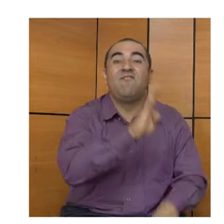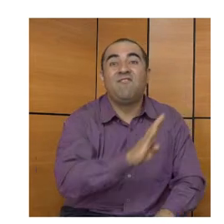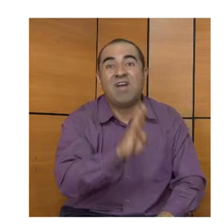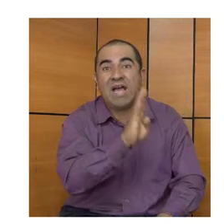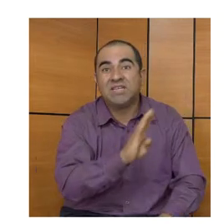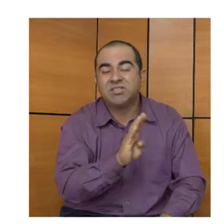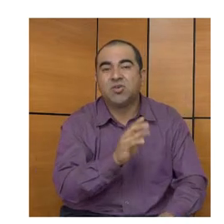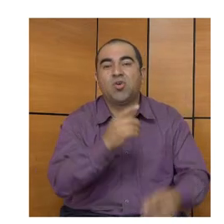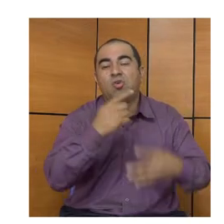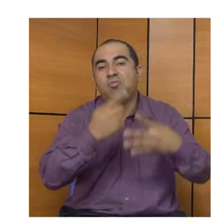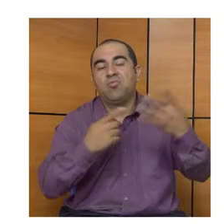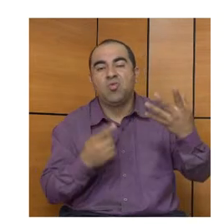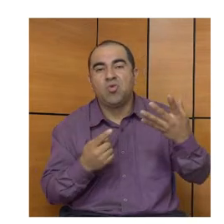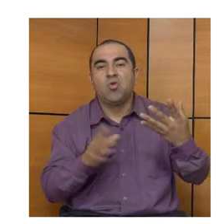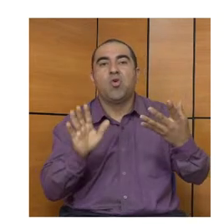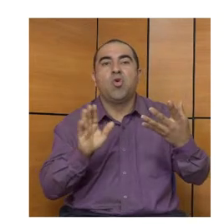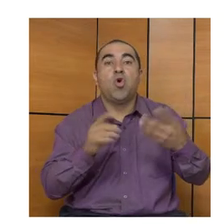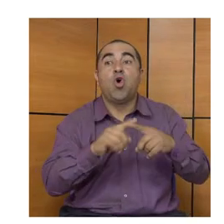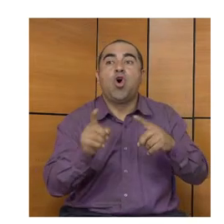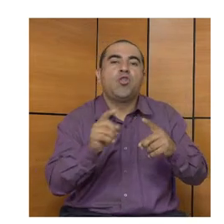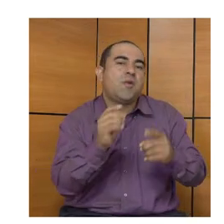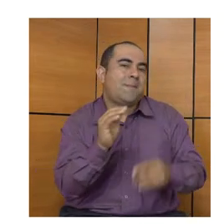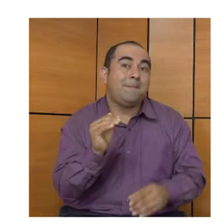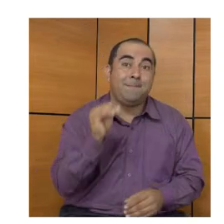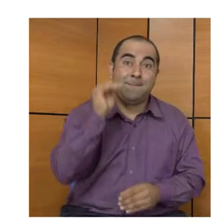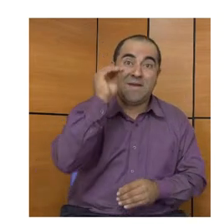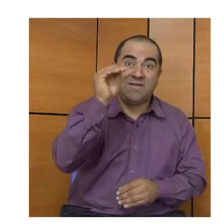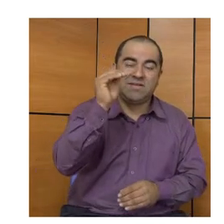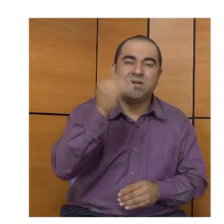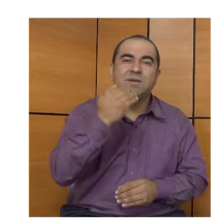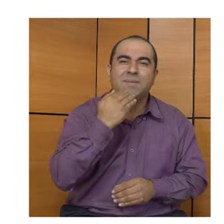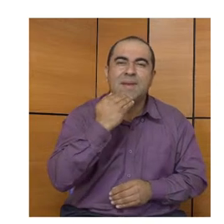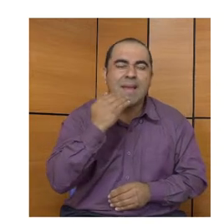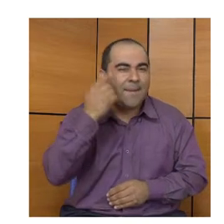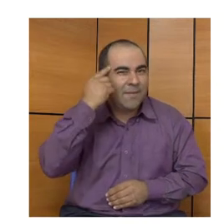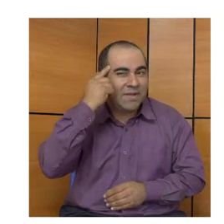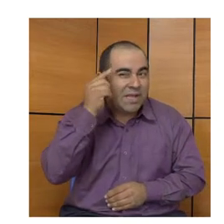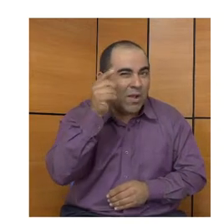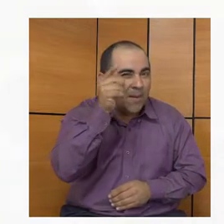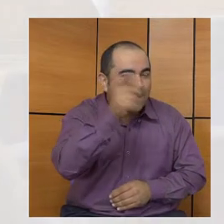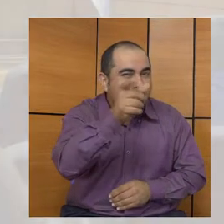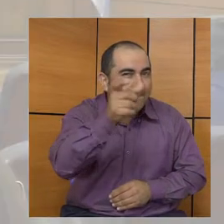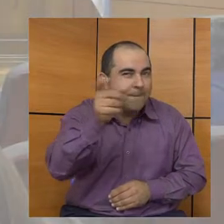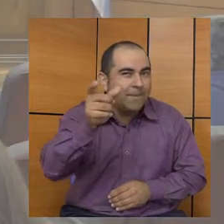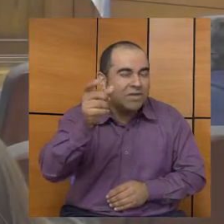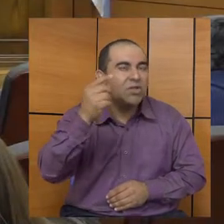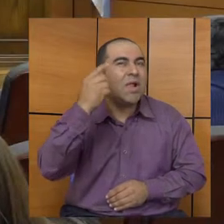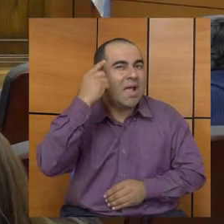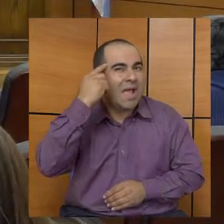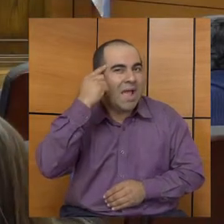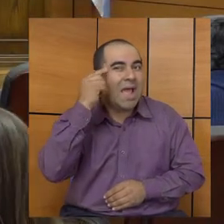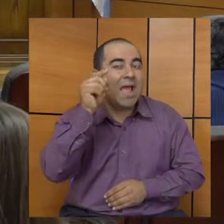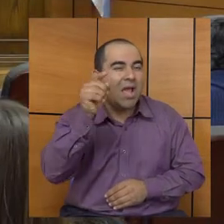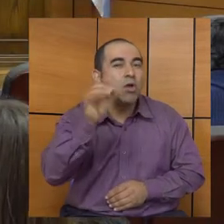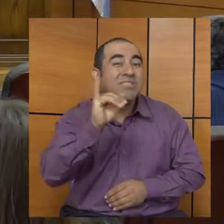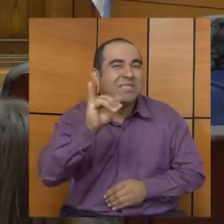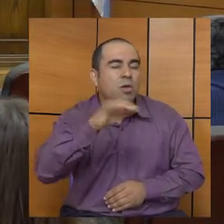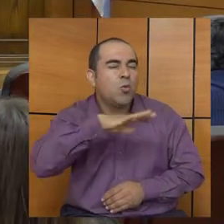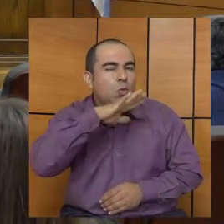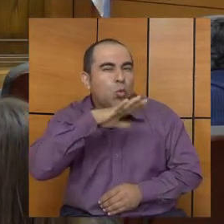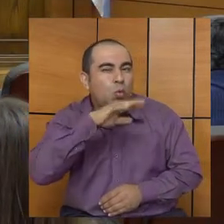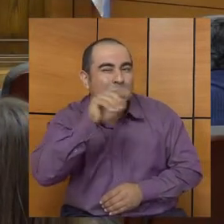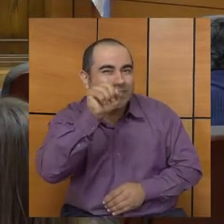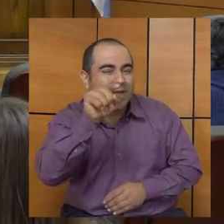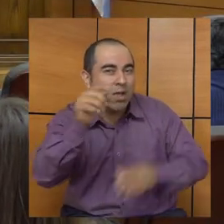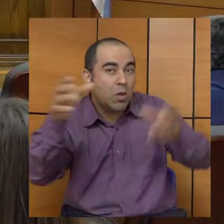TAM, a un modelo un poquito más avanzado y pensado especialmente para los consumidores